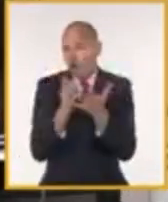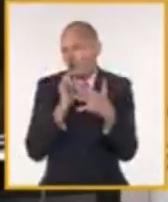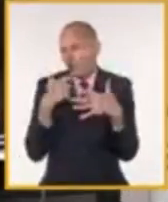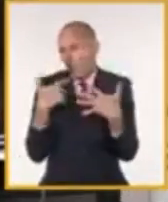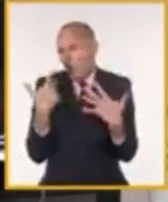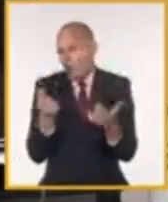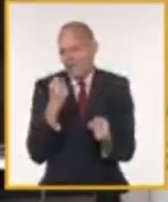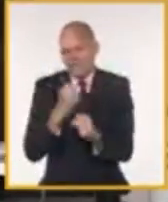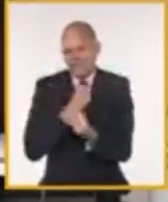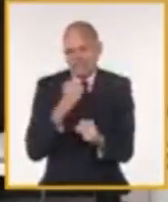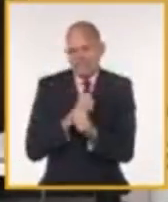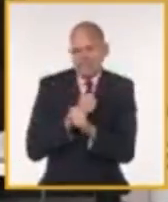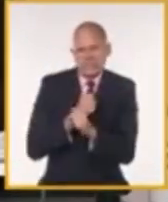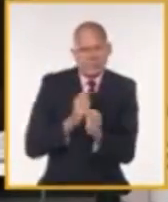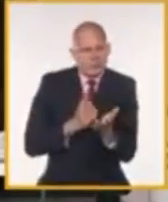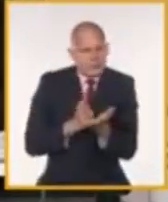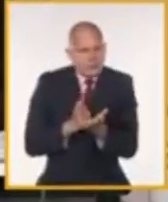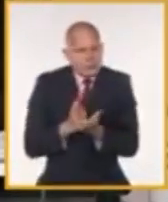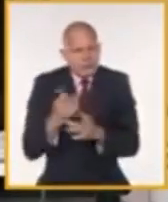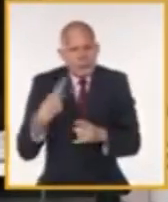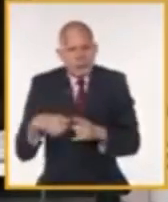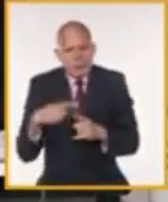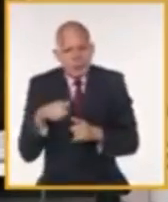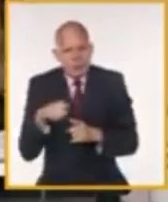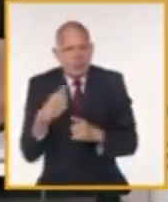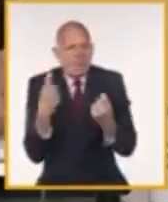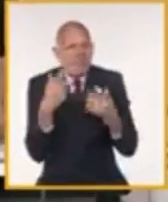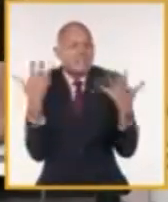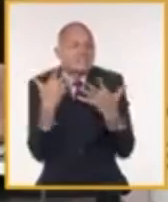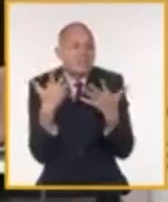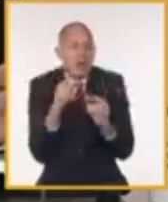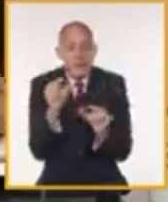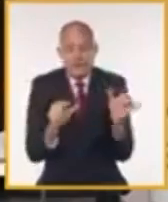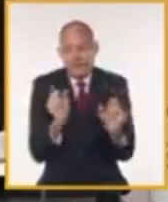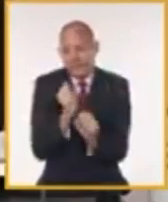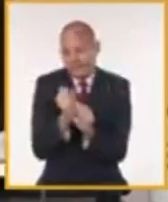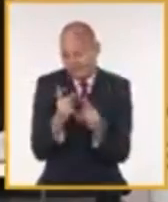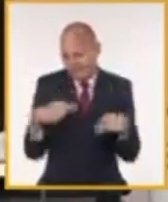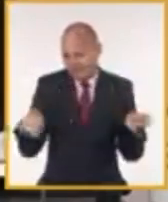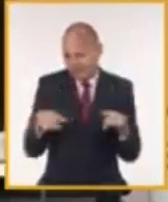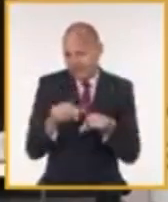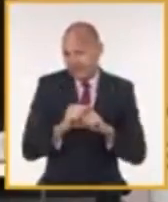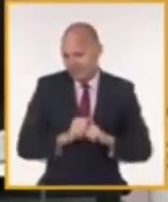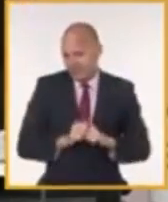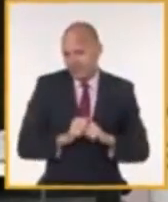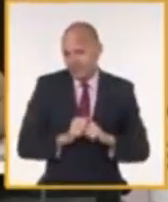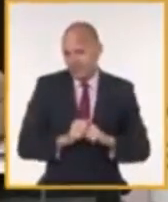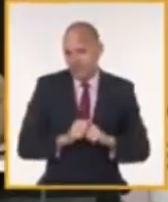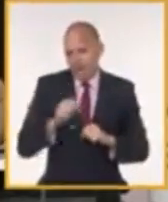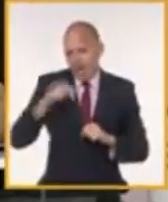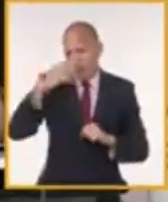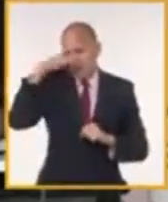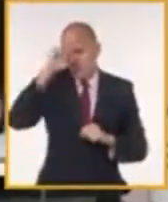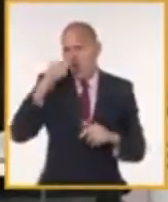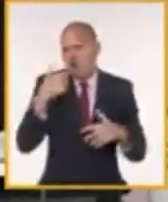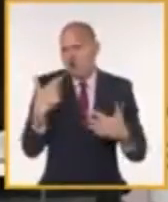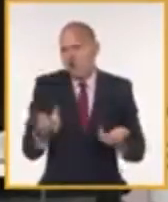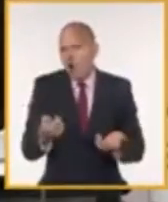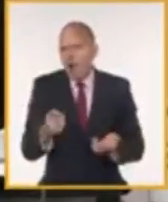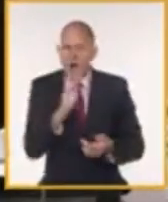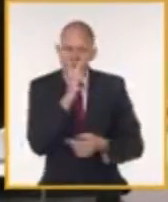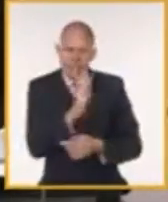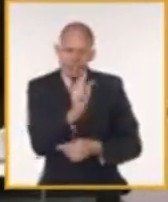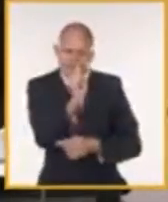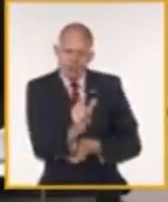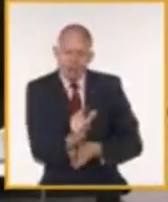nuestros hombres y mujeres, y en este caso los de la industria pesquera. ¿Cómo se trabaja para la preservación de esos recursos humanos, para